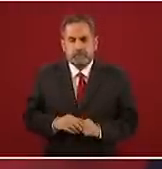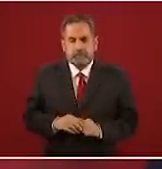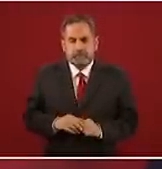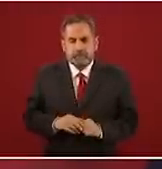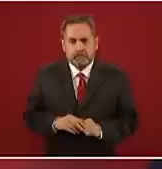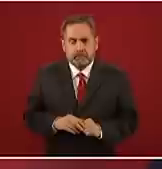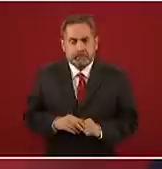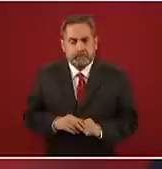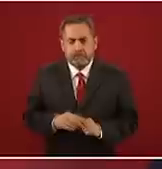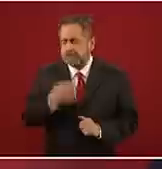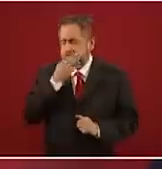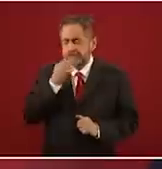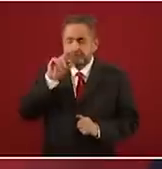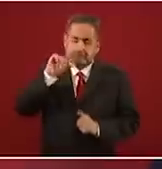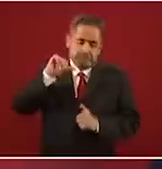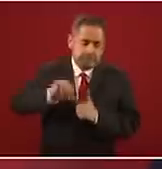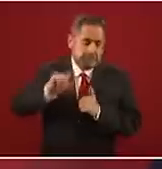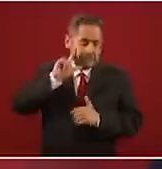de la noche a la mañana,